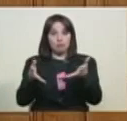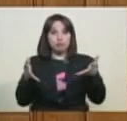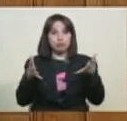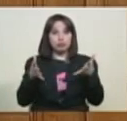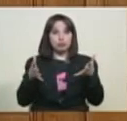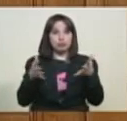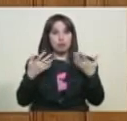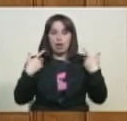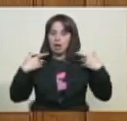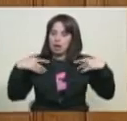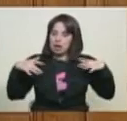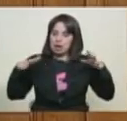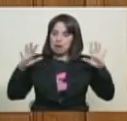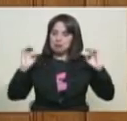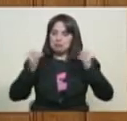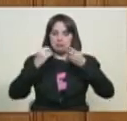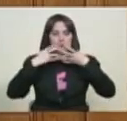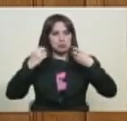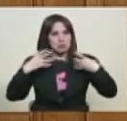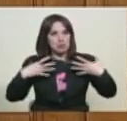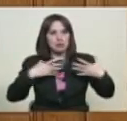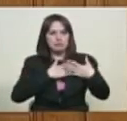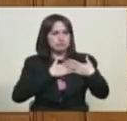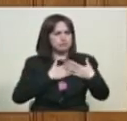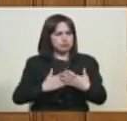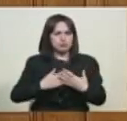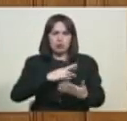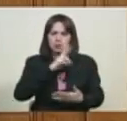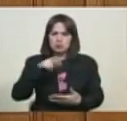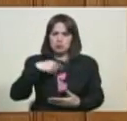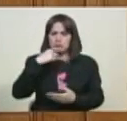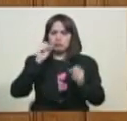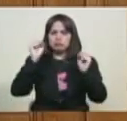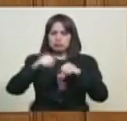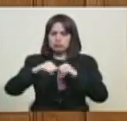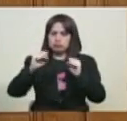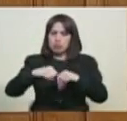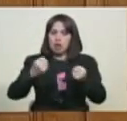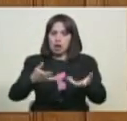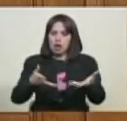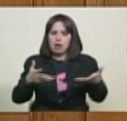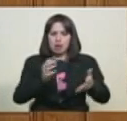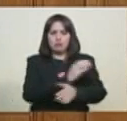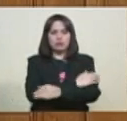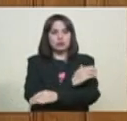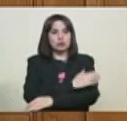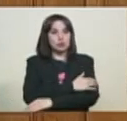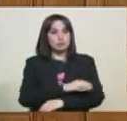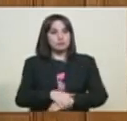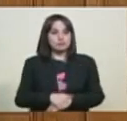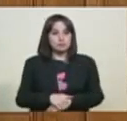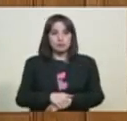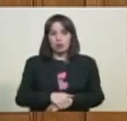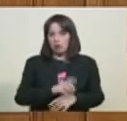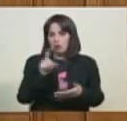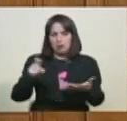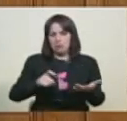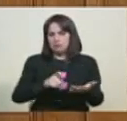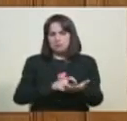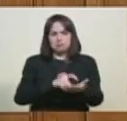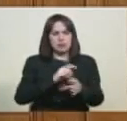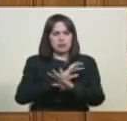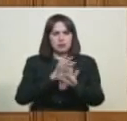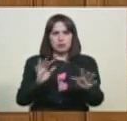triunfado, como siempre, hemos sido los primeros en salir a reconocer sus triunfos, del tamaño y la magnitud que